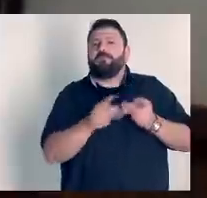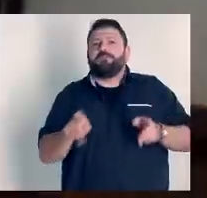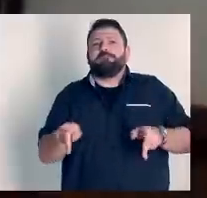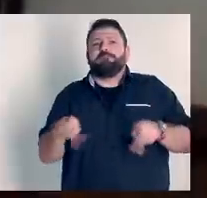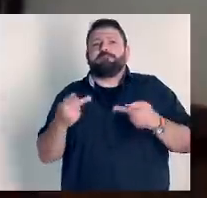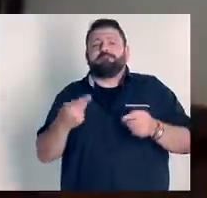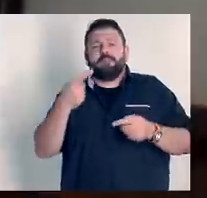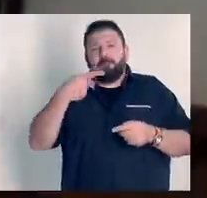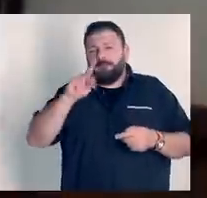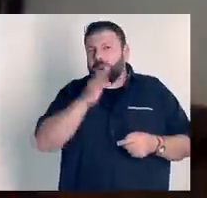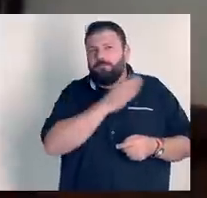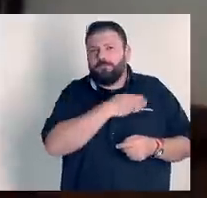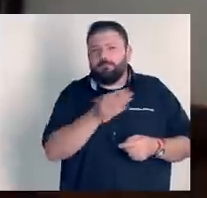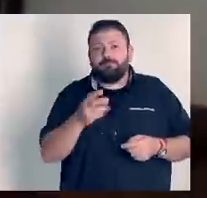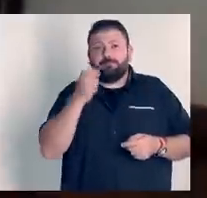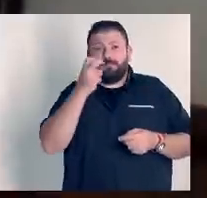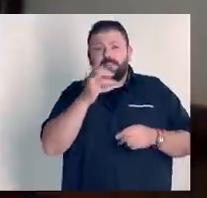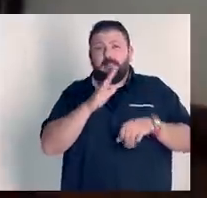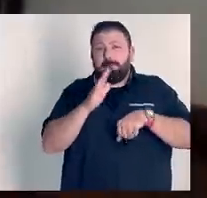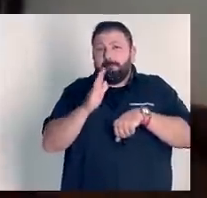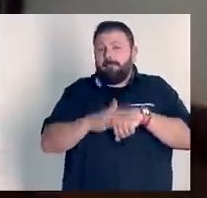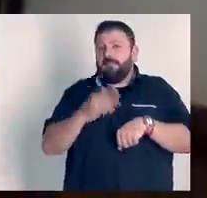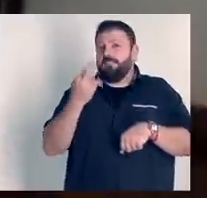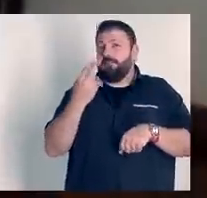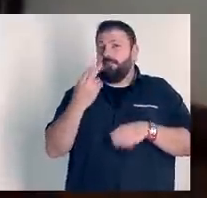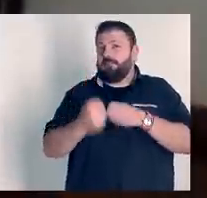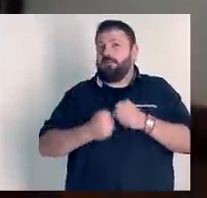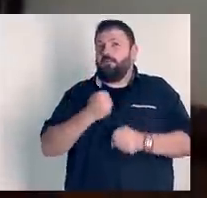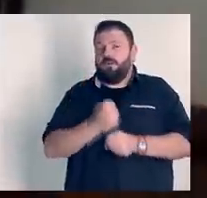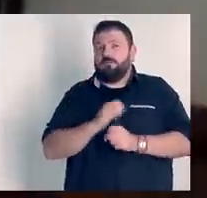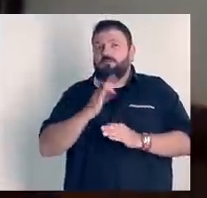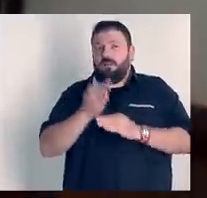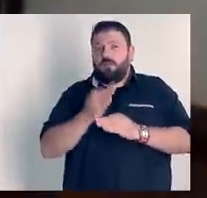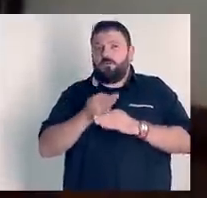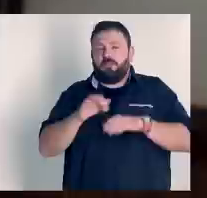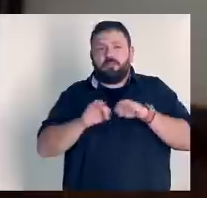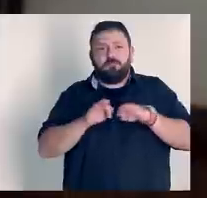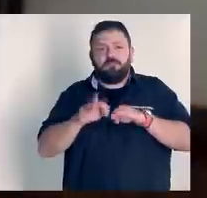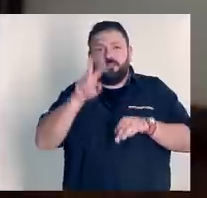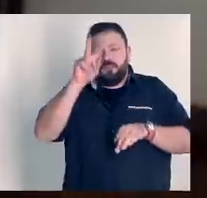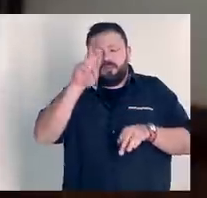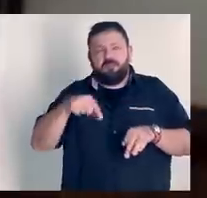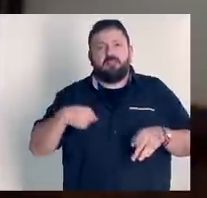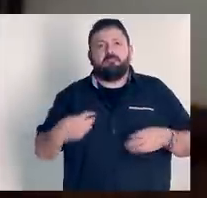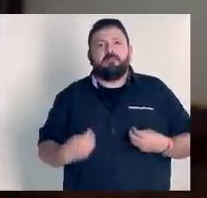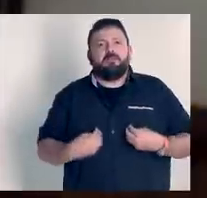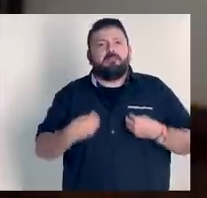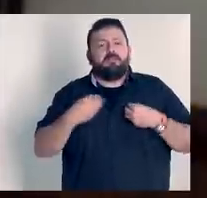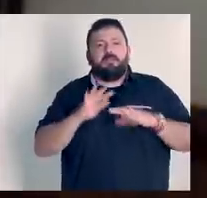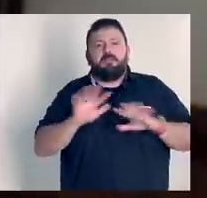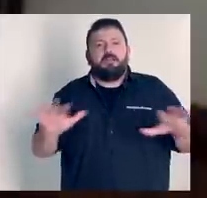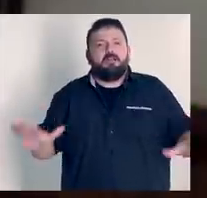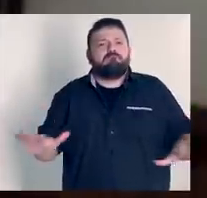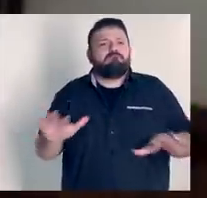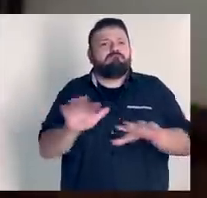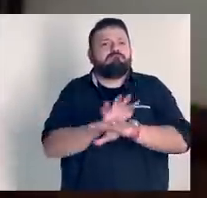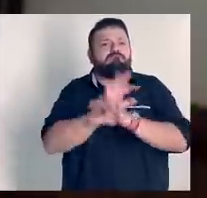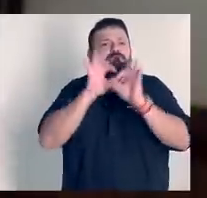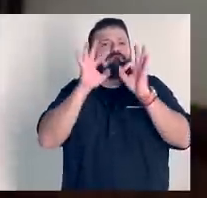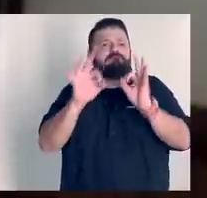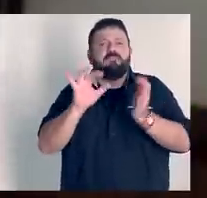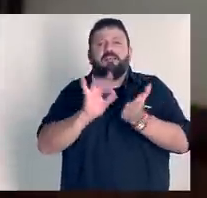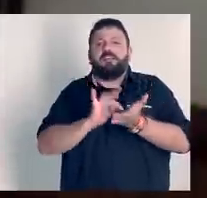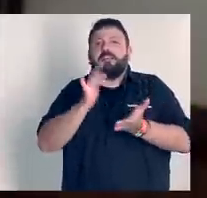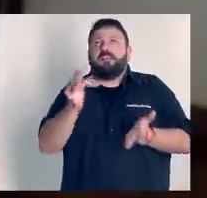decirles que en estos más de 25 años que llevamos, nuestra vida se ha transformado, gracias a Dios,